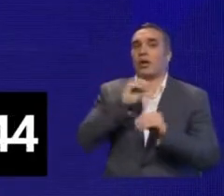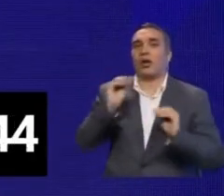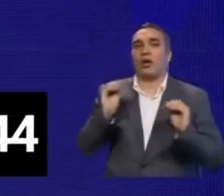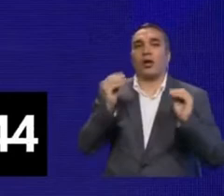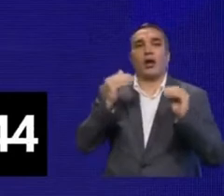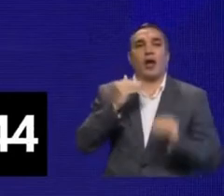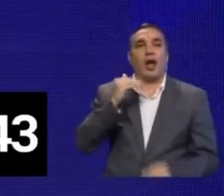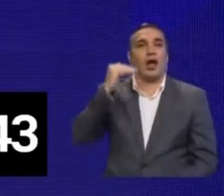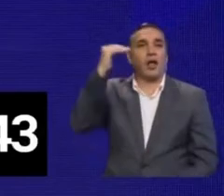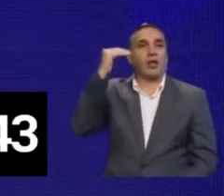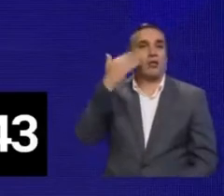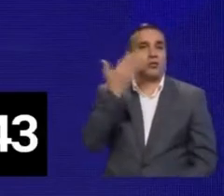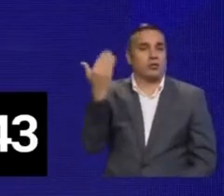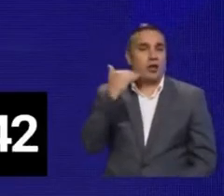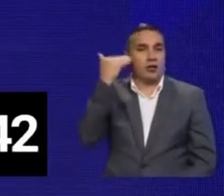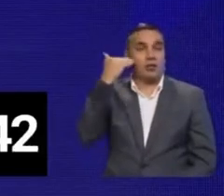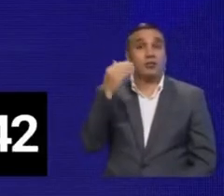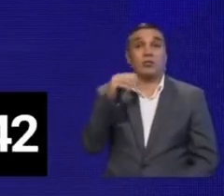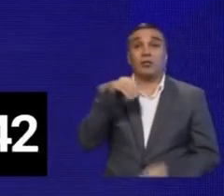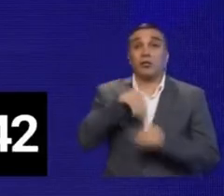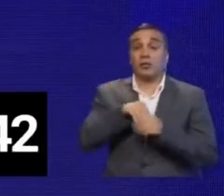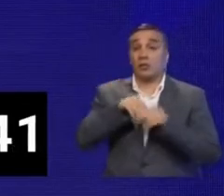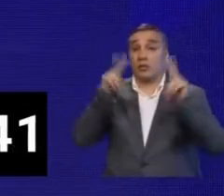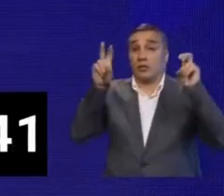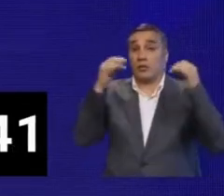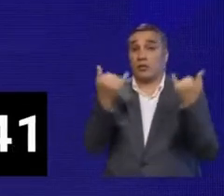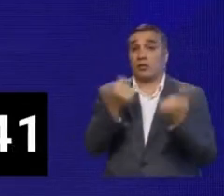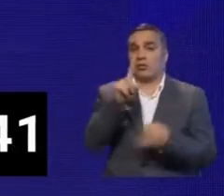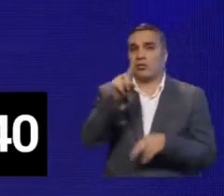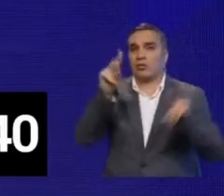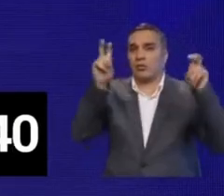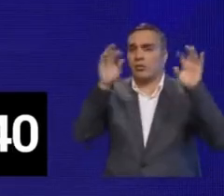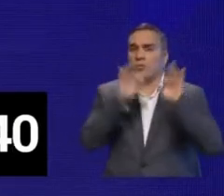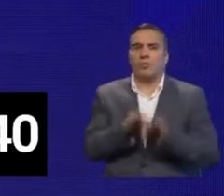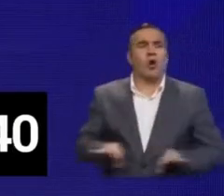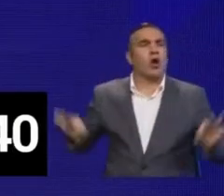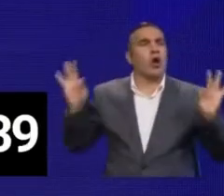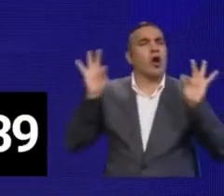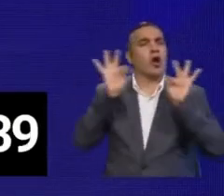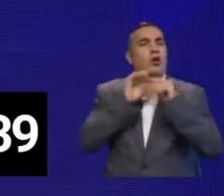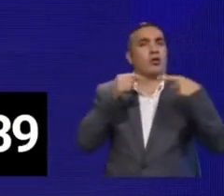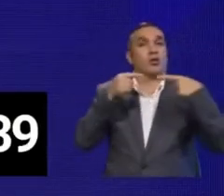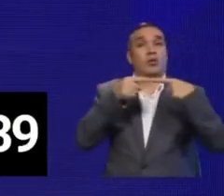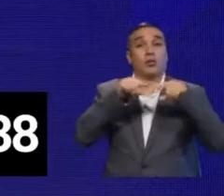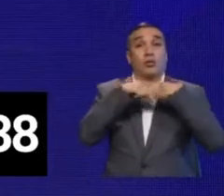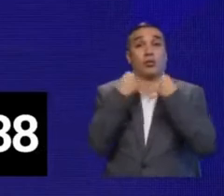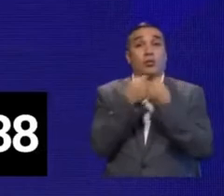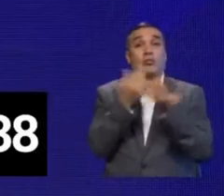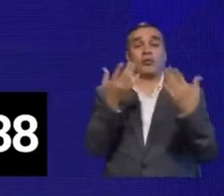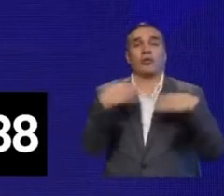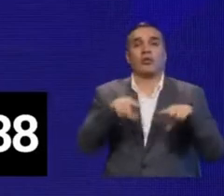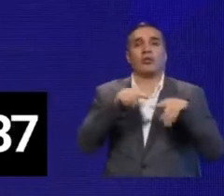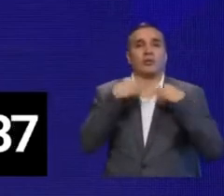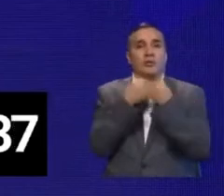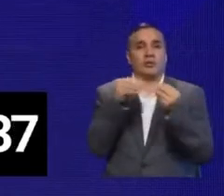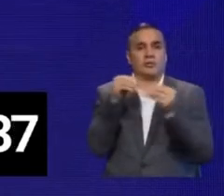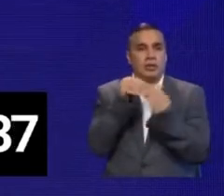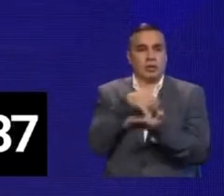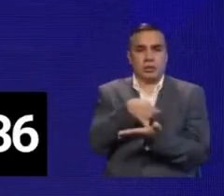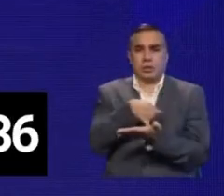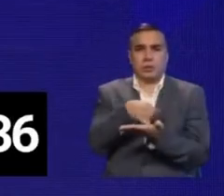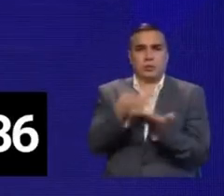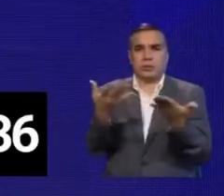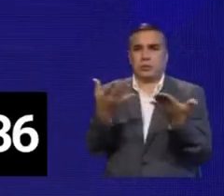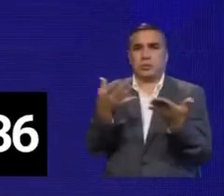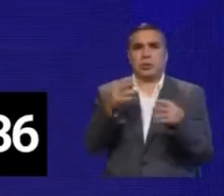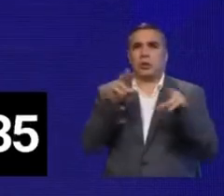jóvenes ecuatorianos. En este segmento hay un tema importante, los grupos vulnerables. Yo quiero referirme a